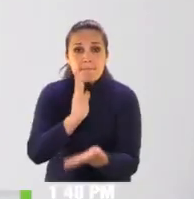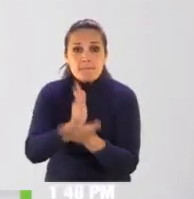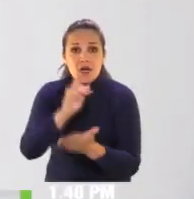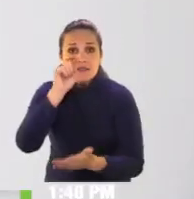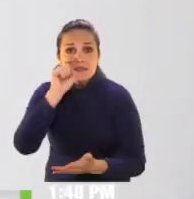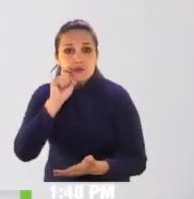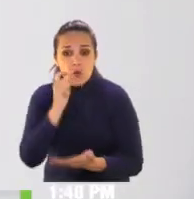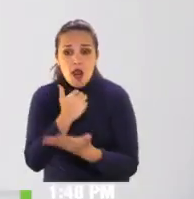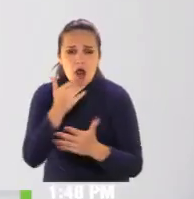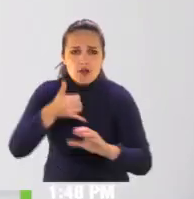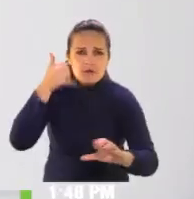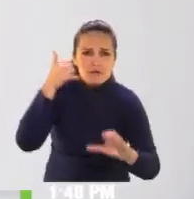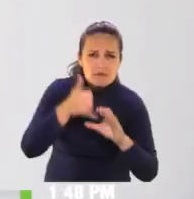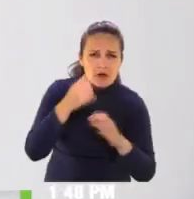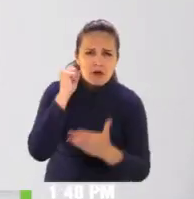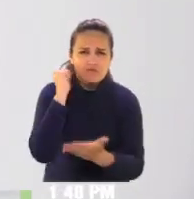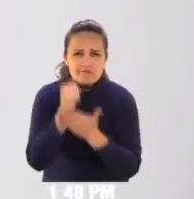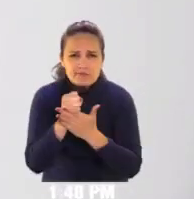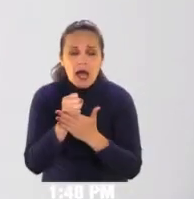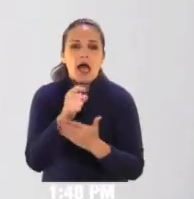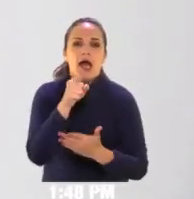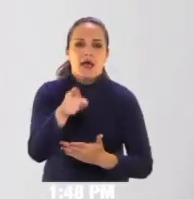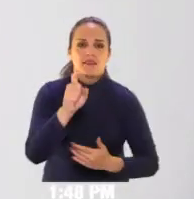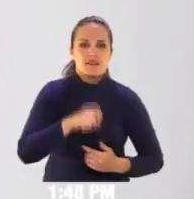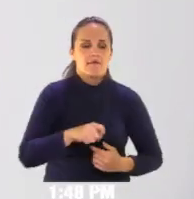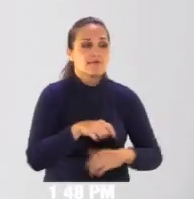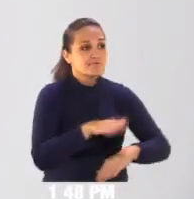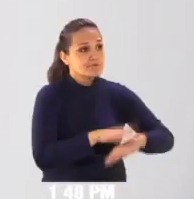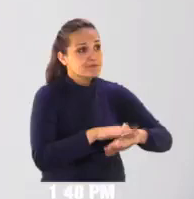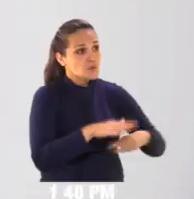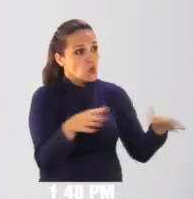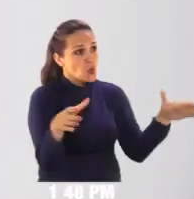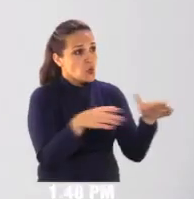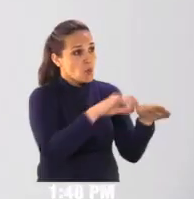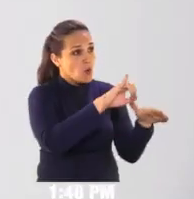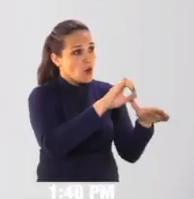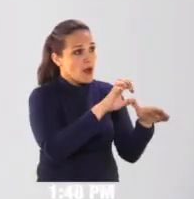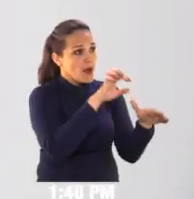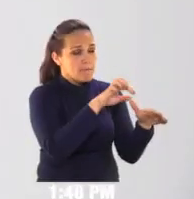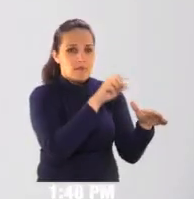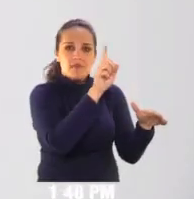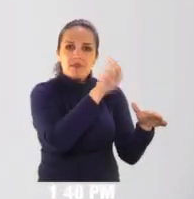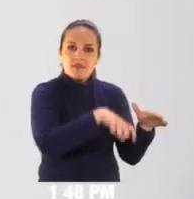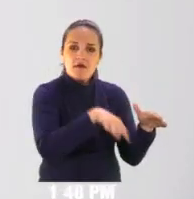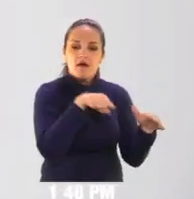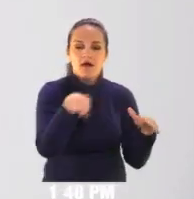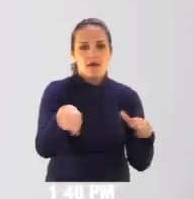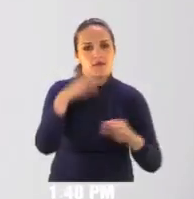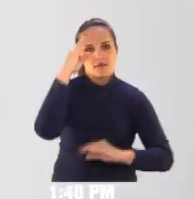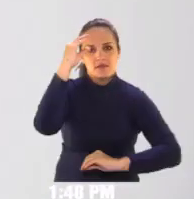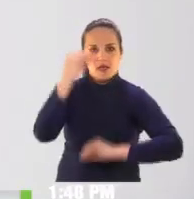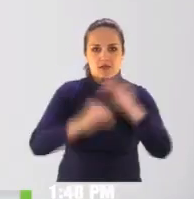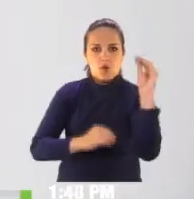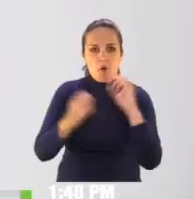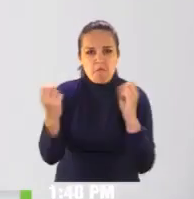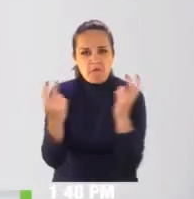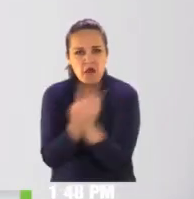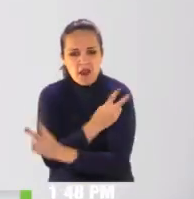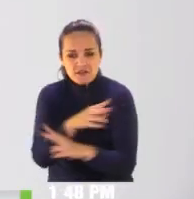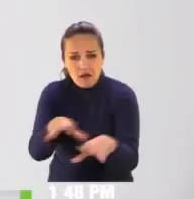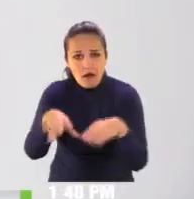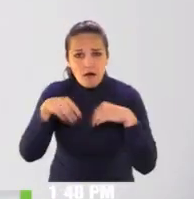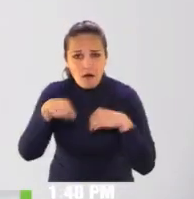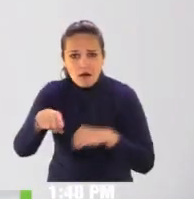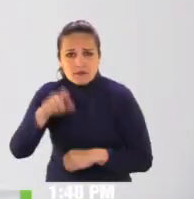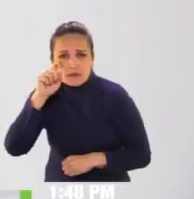Pedimos a la Sala de Reconocimiento y de Responsabilidad de la JEP que envíe un mensaje contundente de rechazo a la violencia sexual a partir de